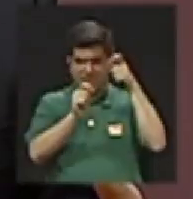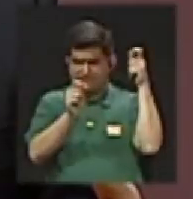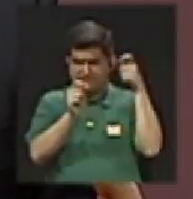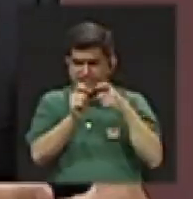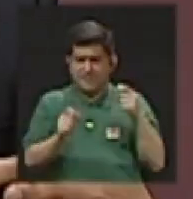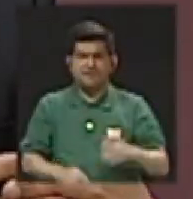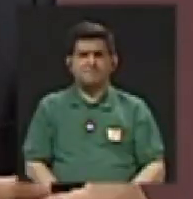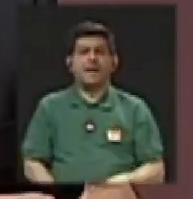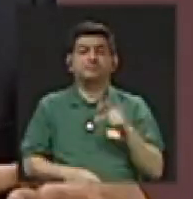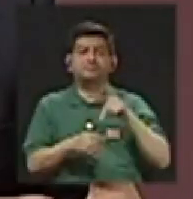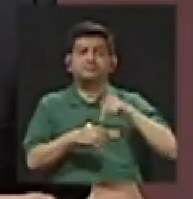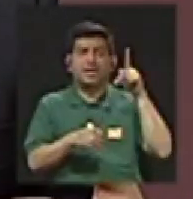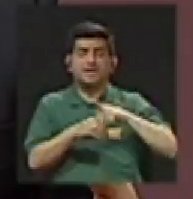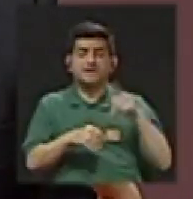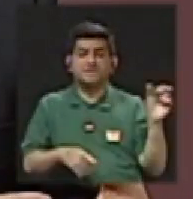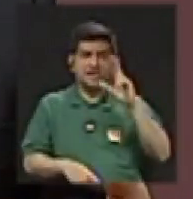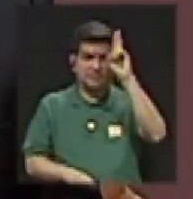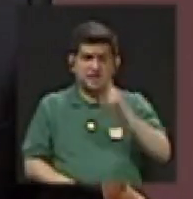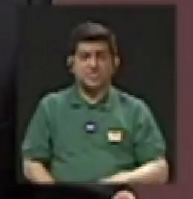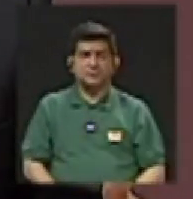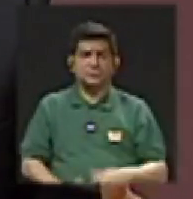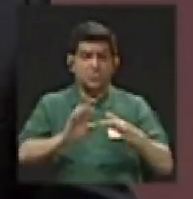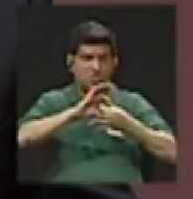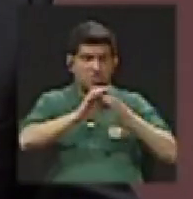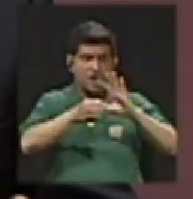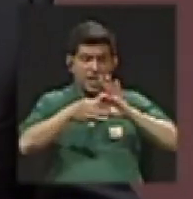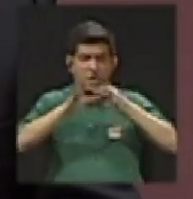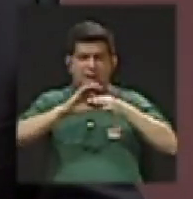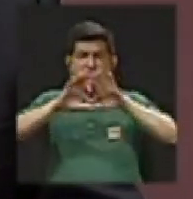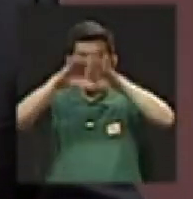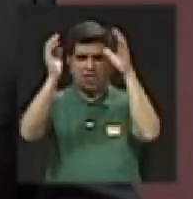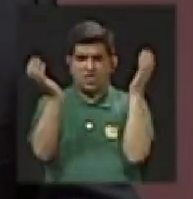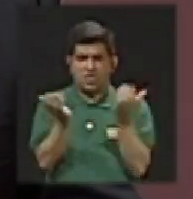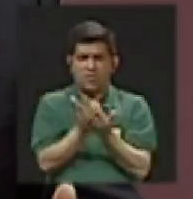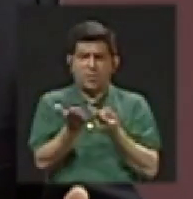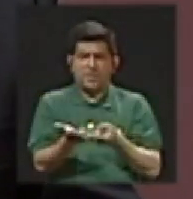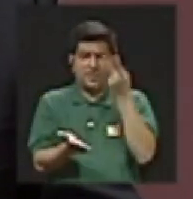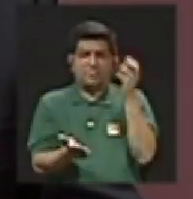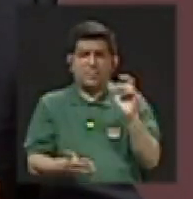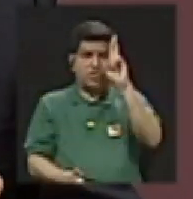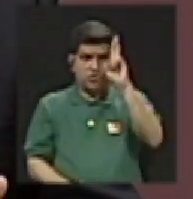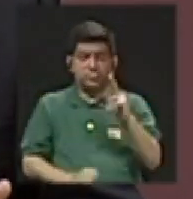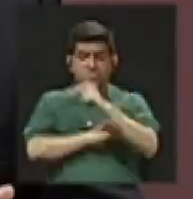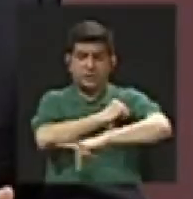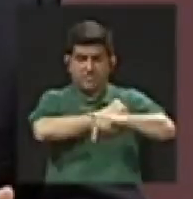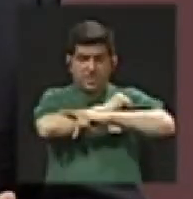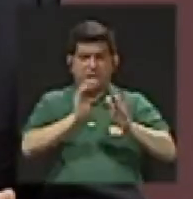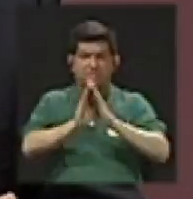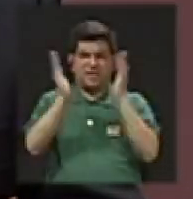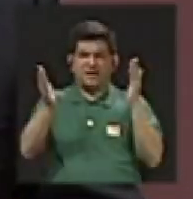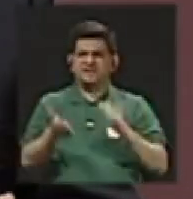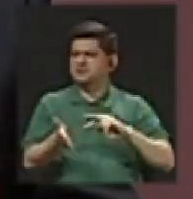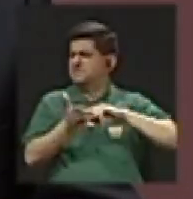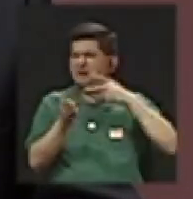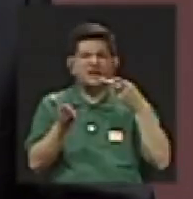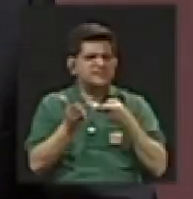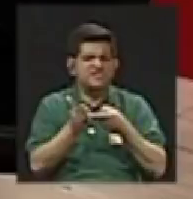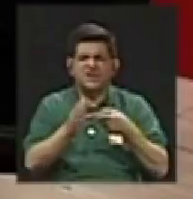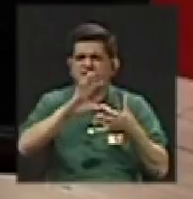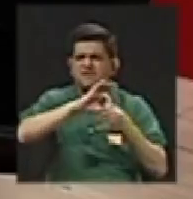que ver con la participación de Costa Rica en las cadenas globales de valor. Costa Rica es un país abierto. ¿Y qué es una cadena global de